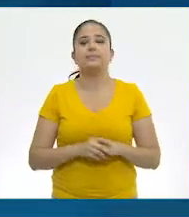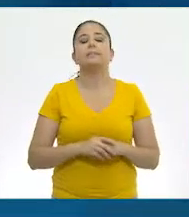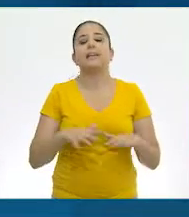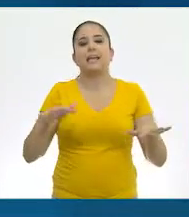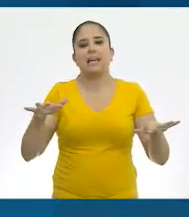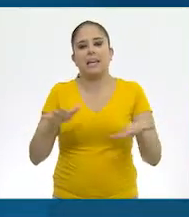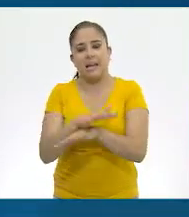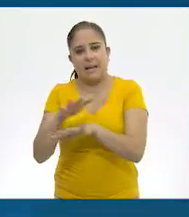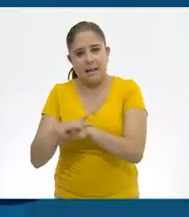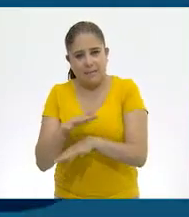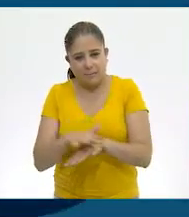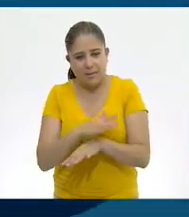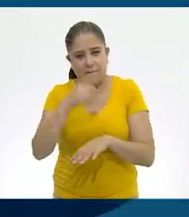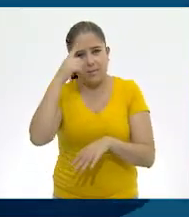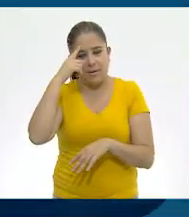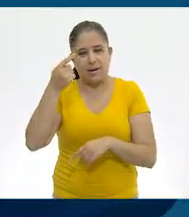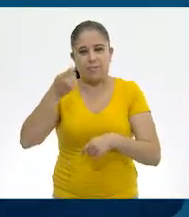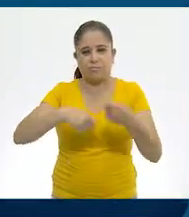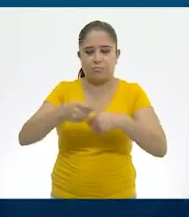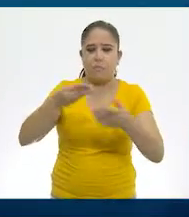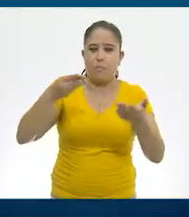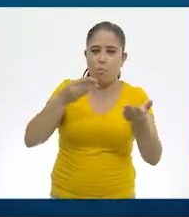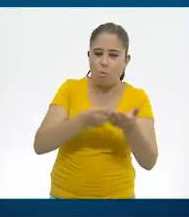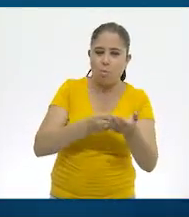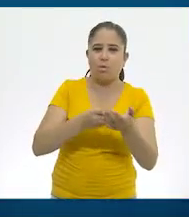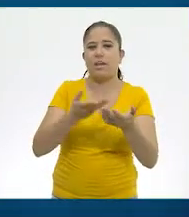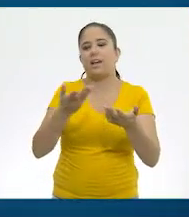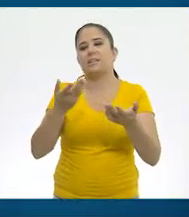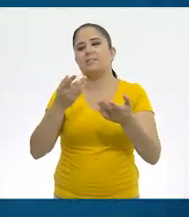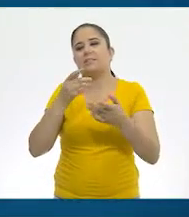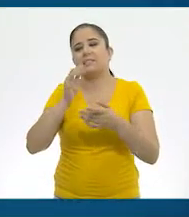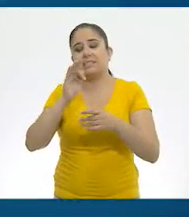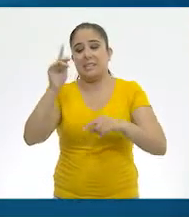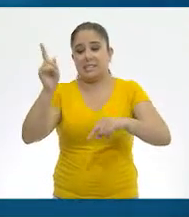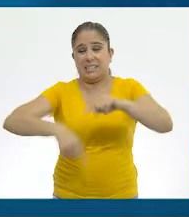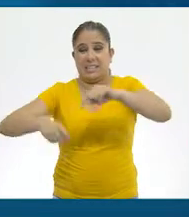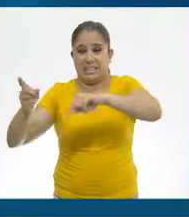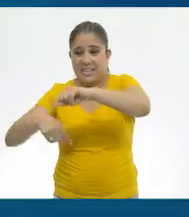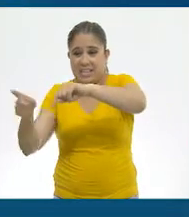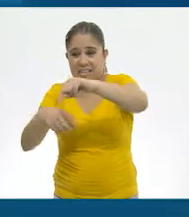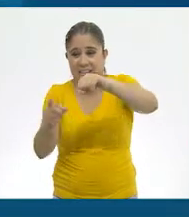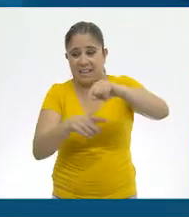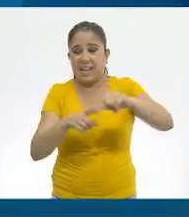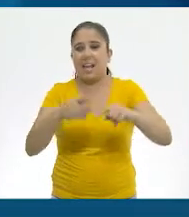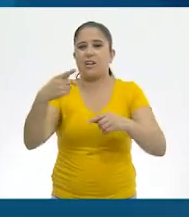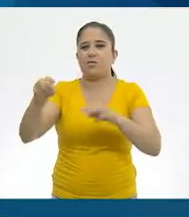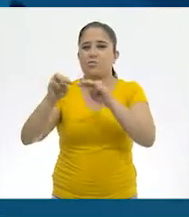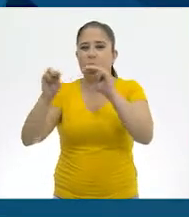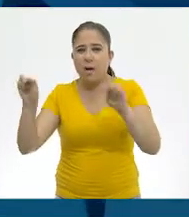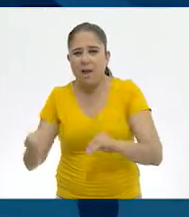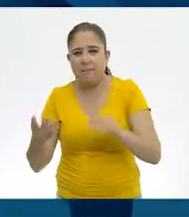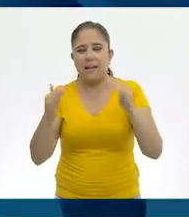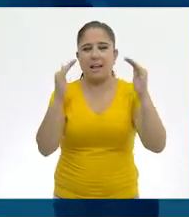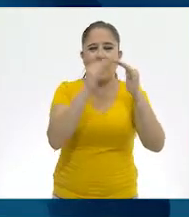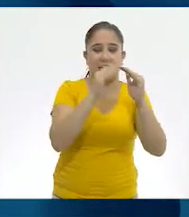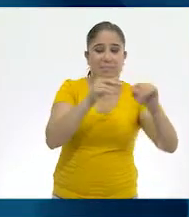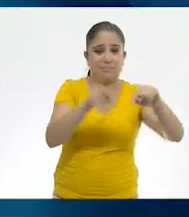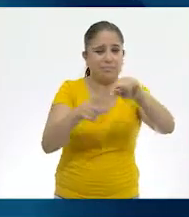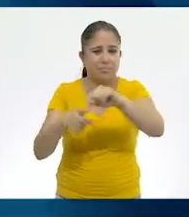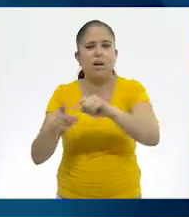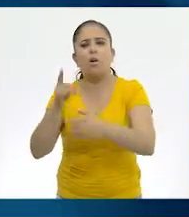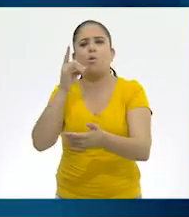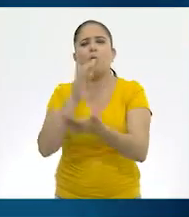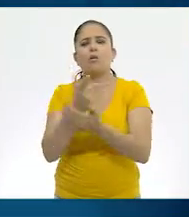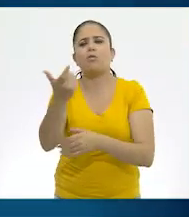modificar la confiscación de bienes por pagos de multas, es decir, en vez de quitarles sus muebles y sus casas a los conservadores, pues solo